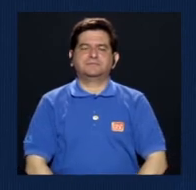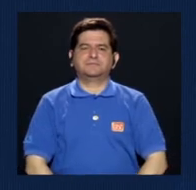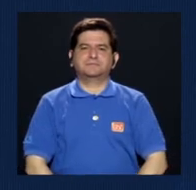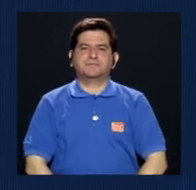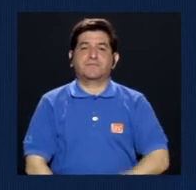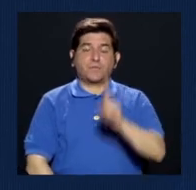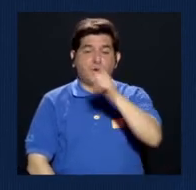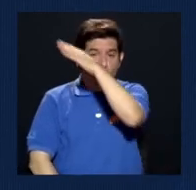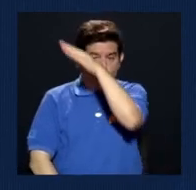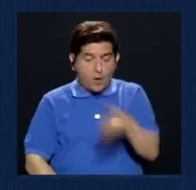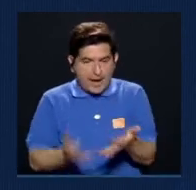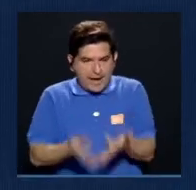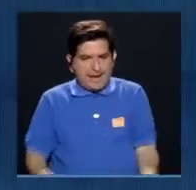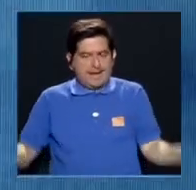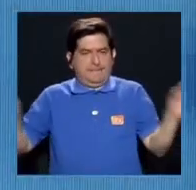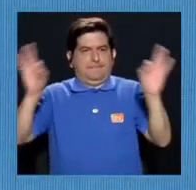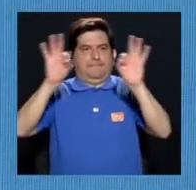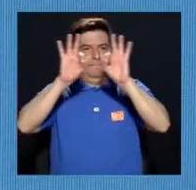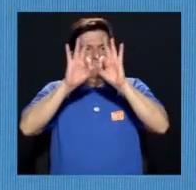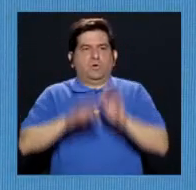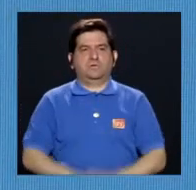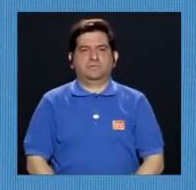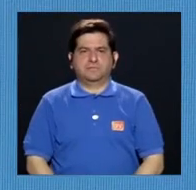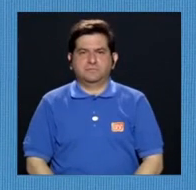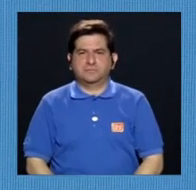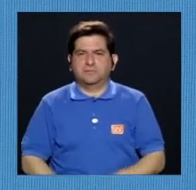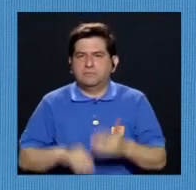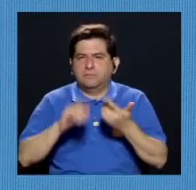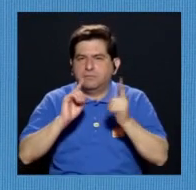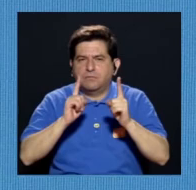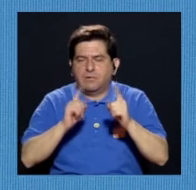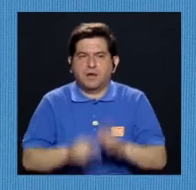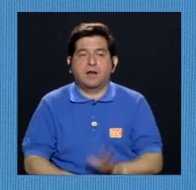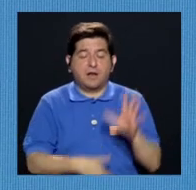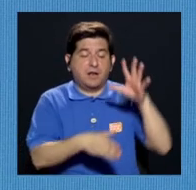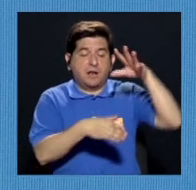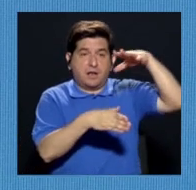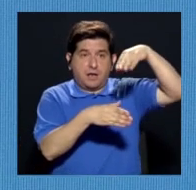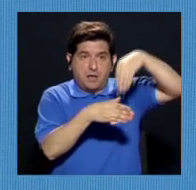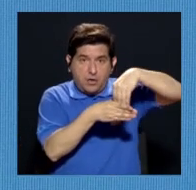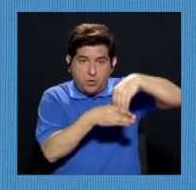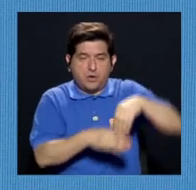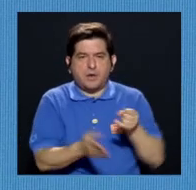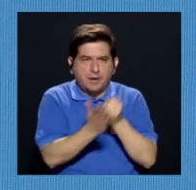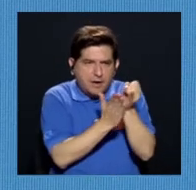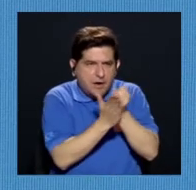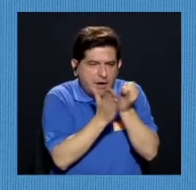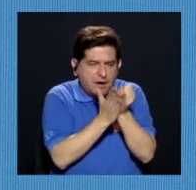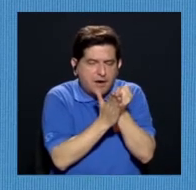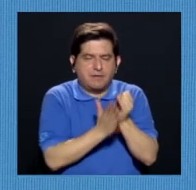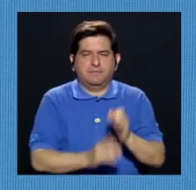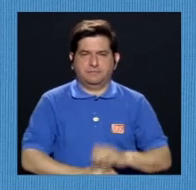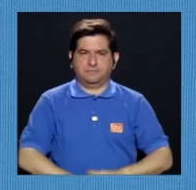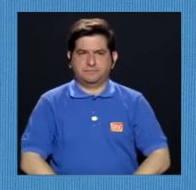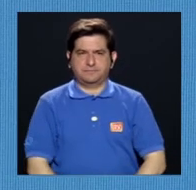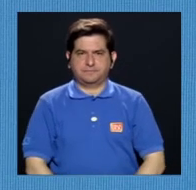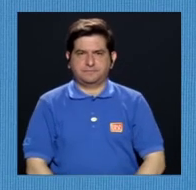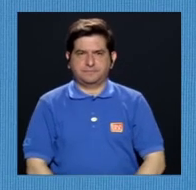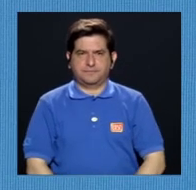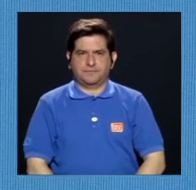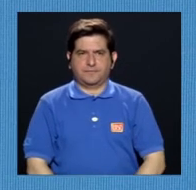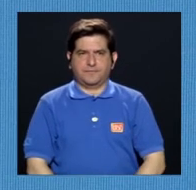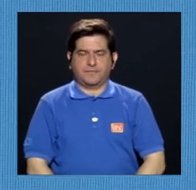Un eje muy importante es aquel que involucra a la investigación.